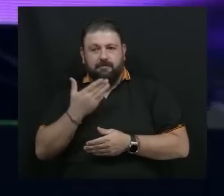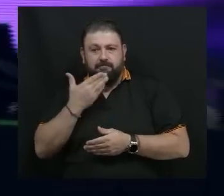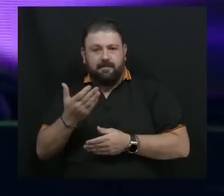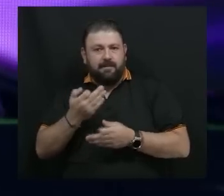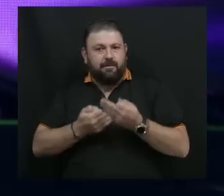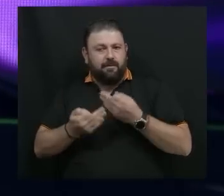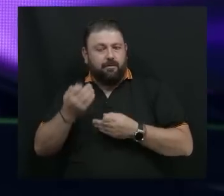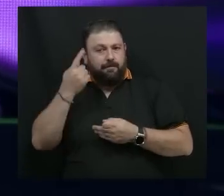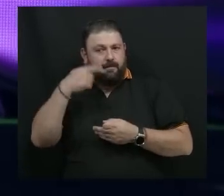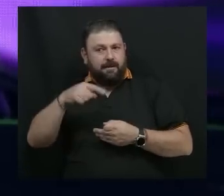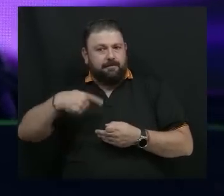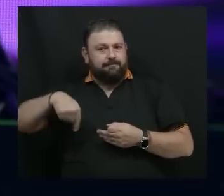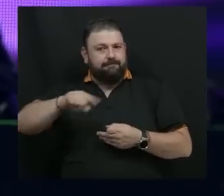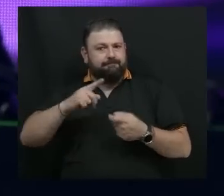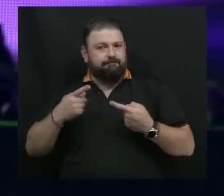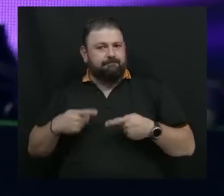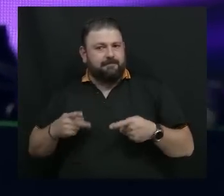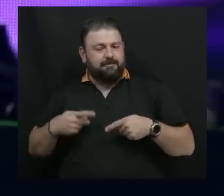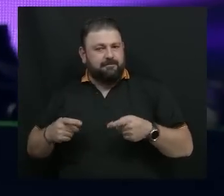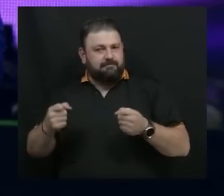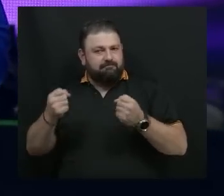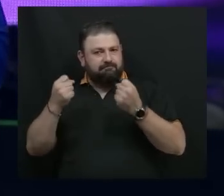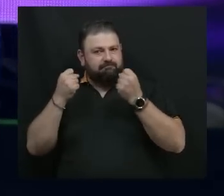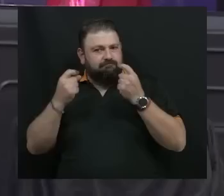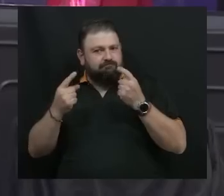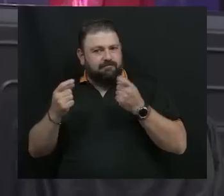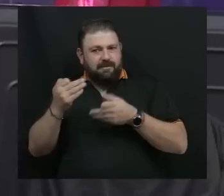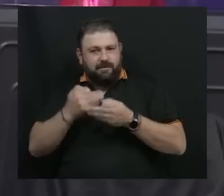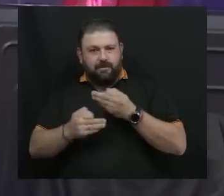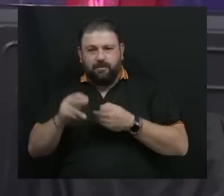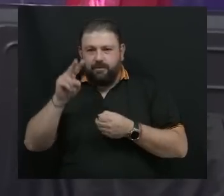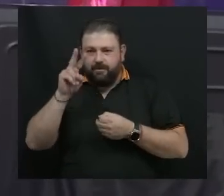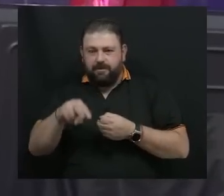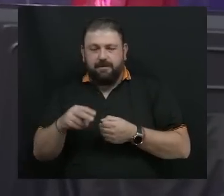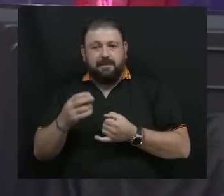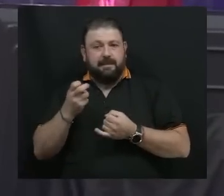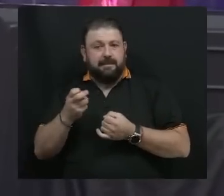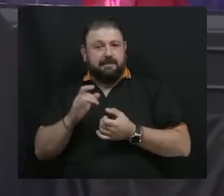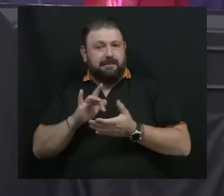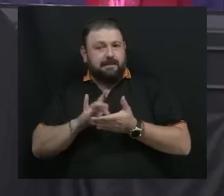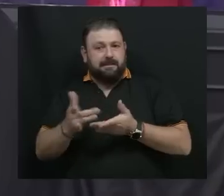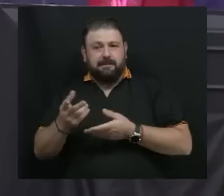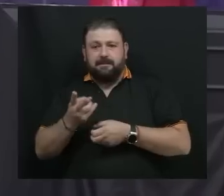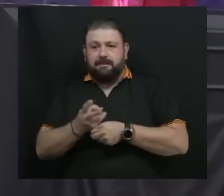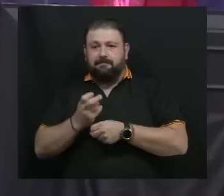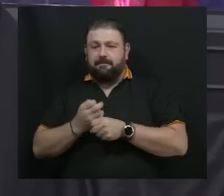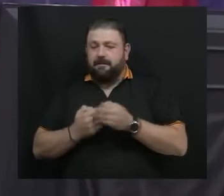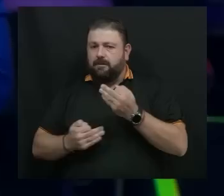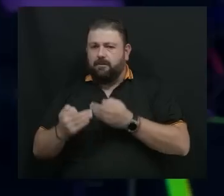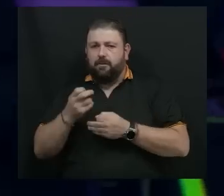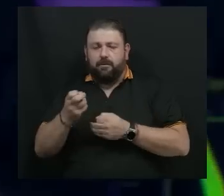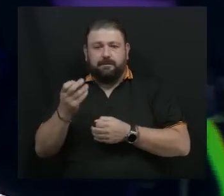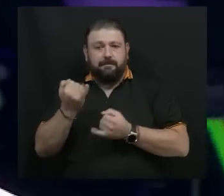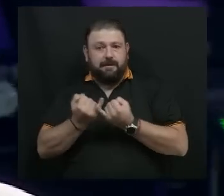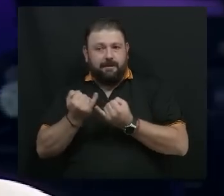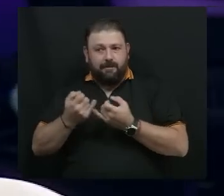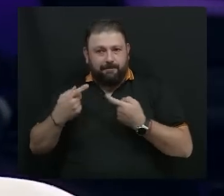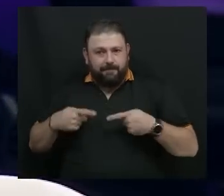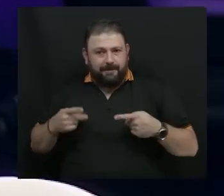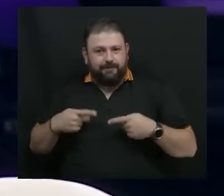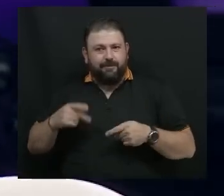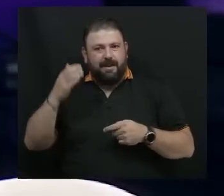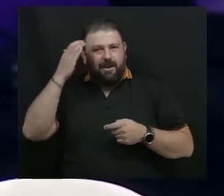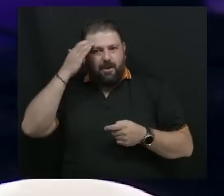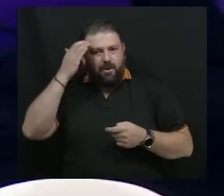para impactar a todas nuestras clientes y nuestros clientes. Así que la invitación no solamente para que utilices esta línea de belleza, sino para